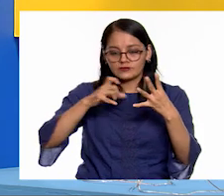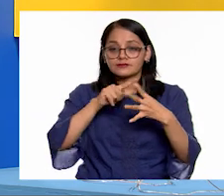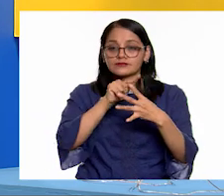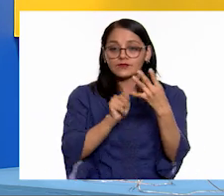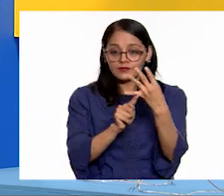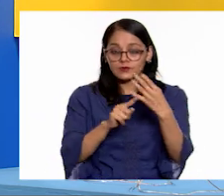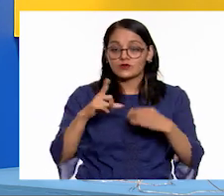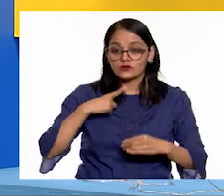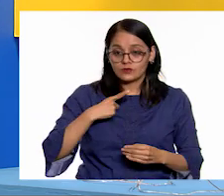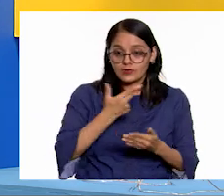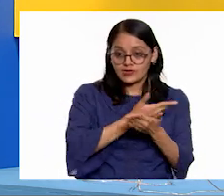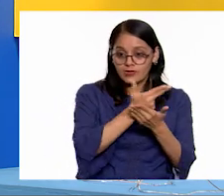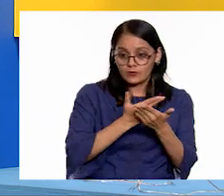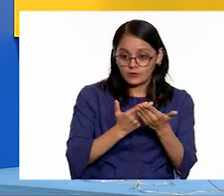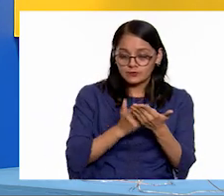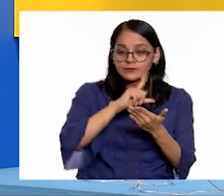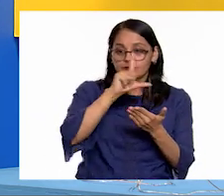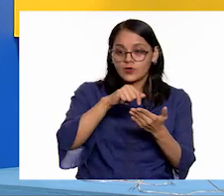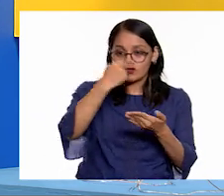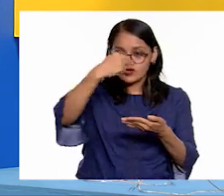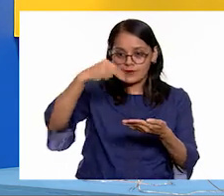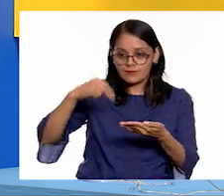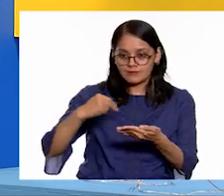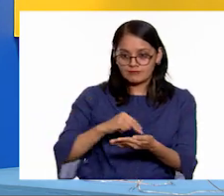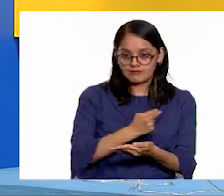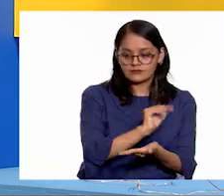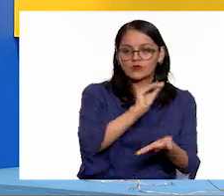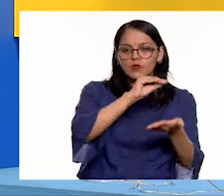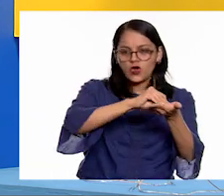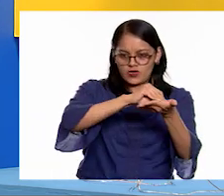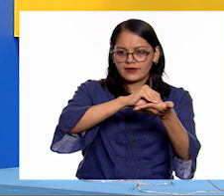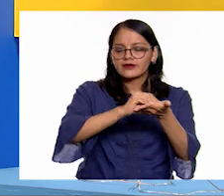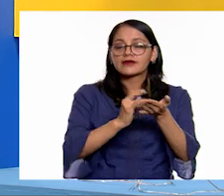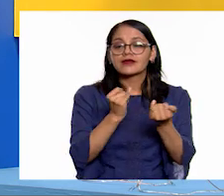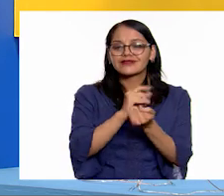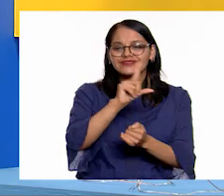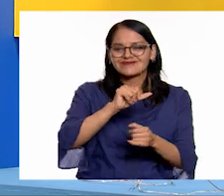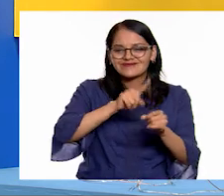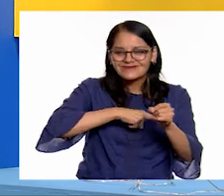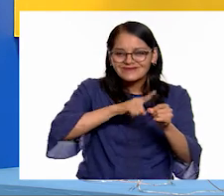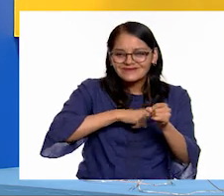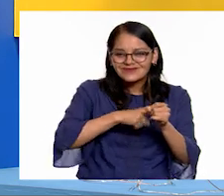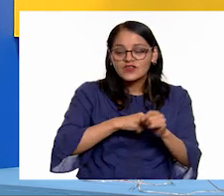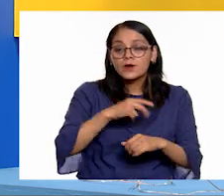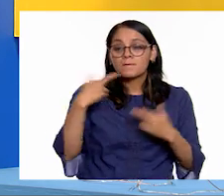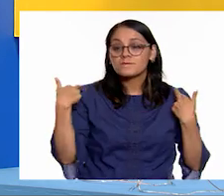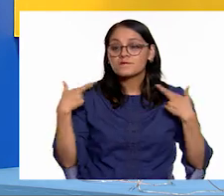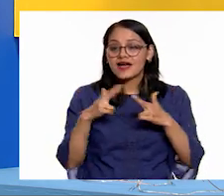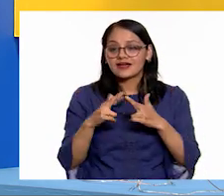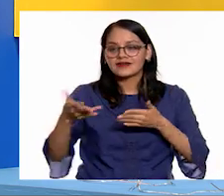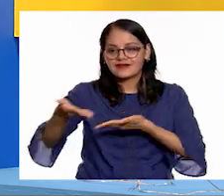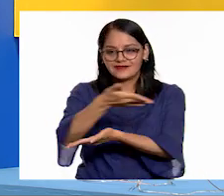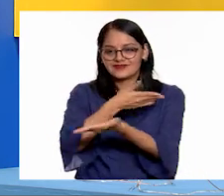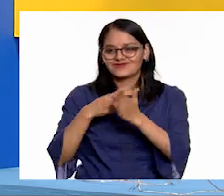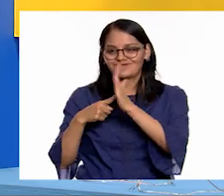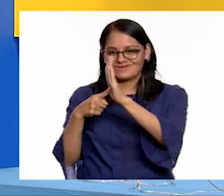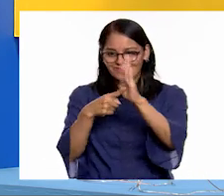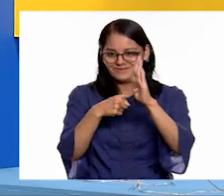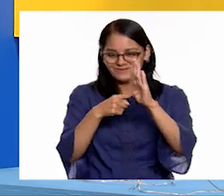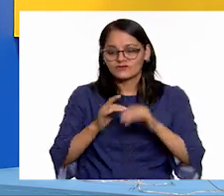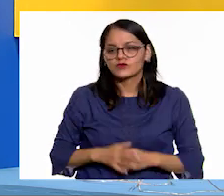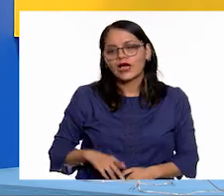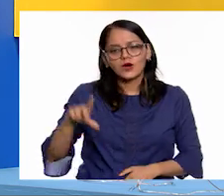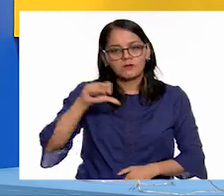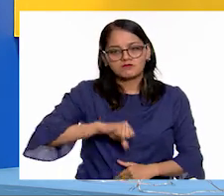de cada elemento e ilumínenlo muy bonito. Después pueden compartirlo con sus maestras y con sus maestros. Por hoy